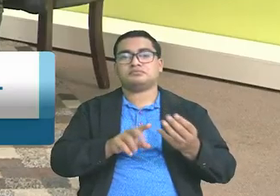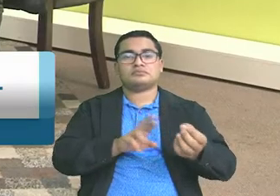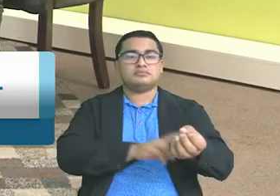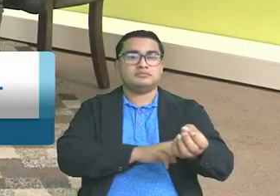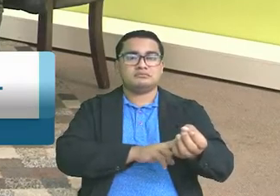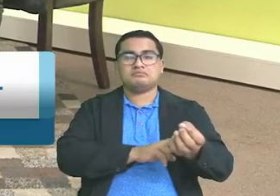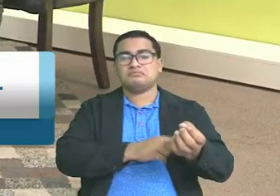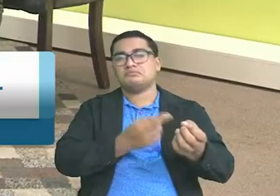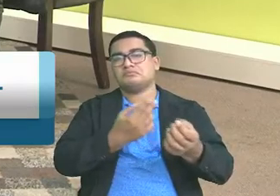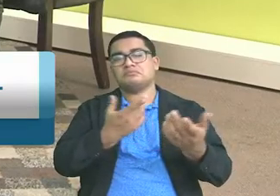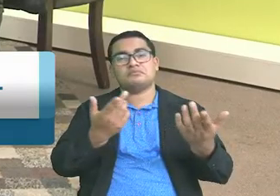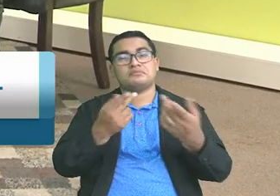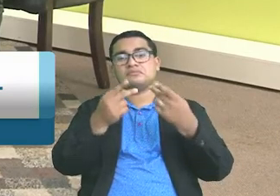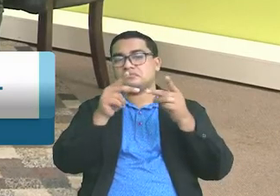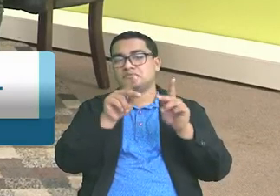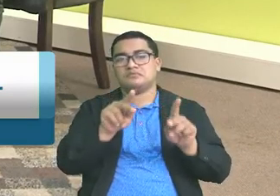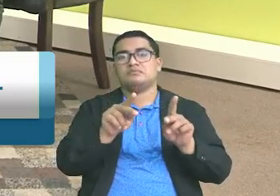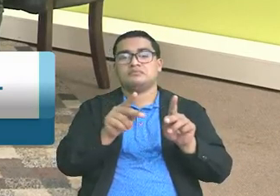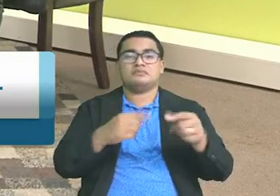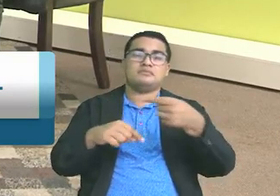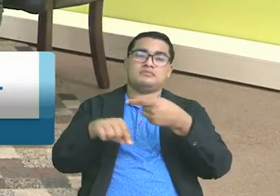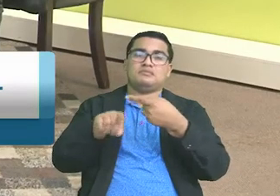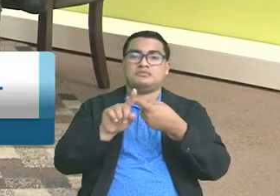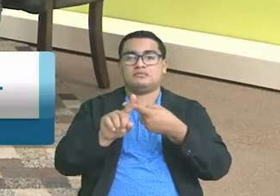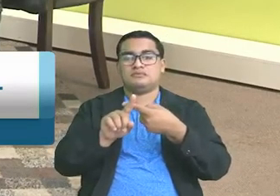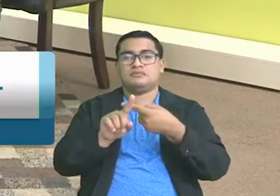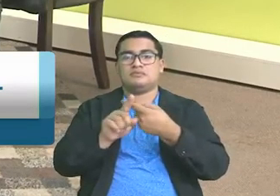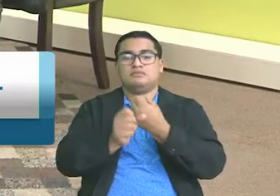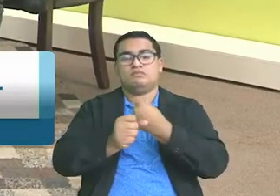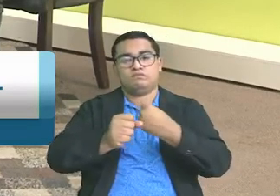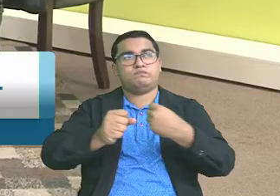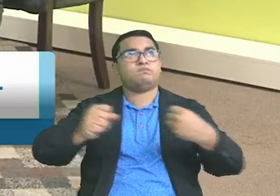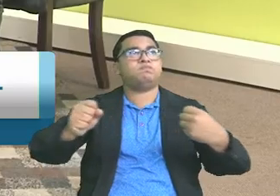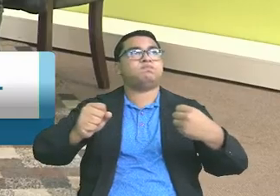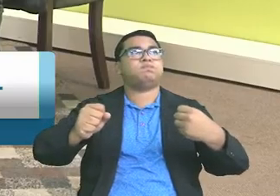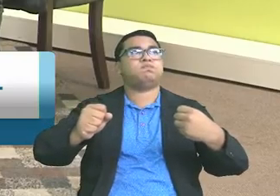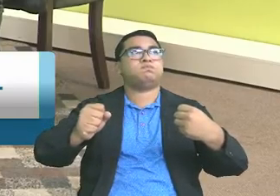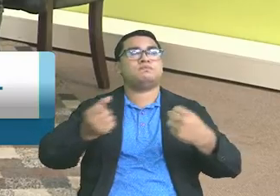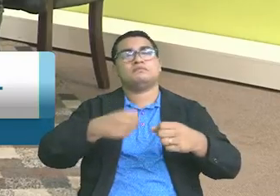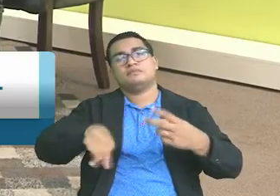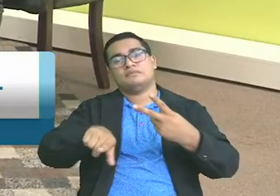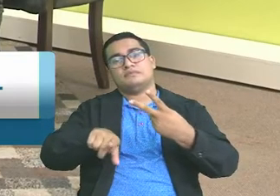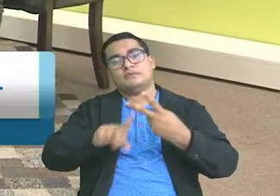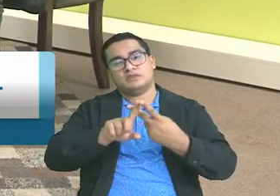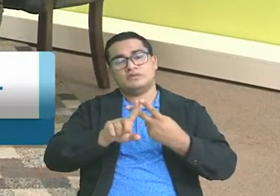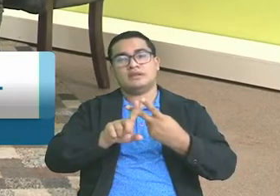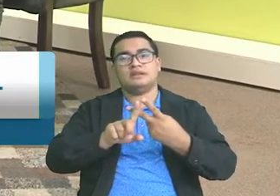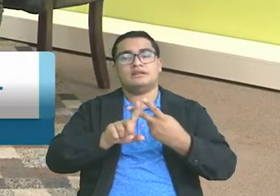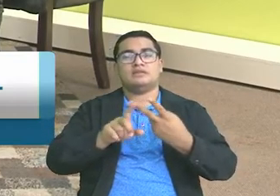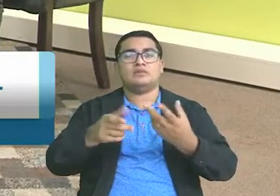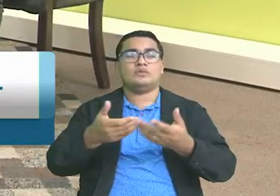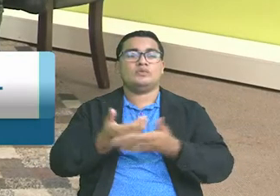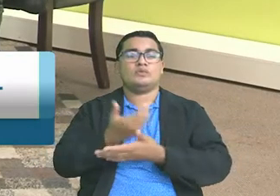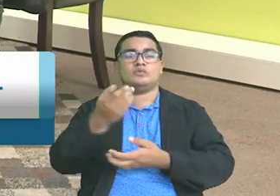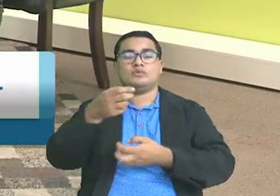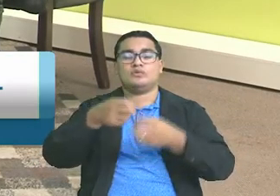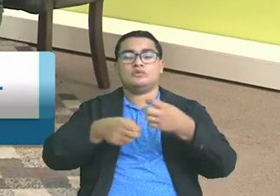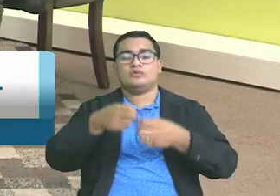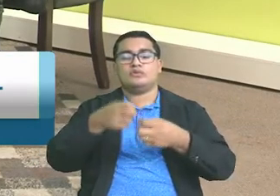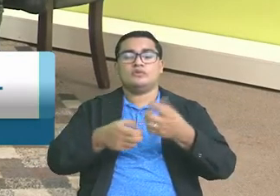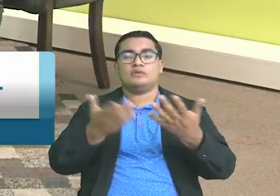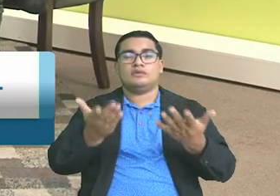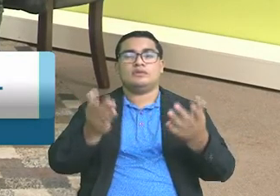diabetes. Pero no solo eso, a eso le vamos a sumar obesidad. A eso le vamos a sumar un problema nuevo que